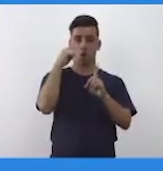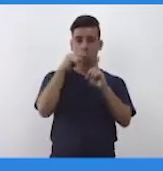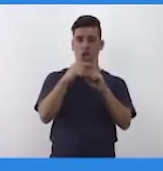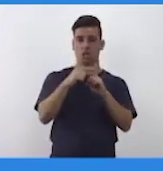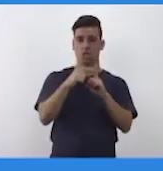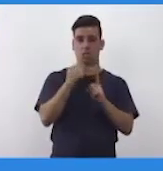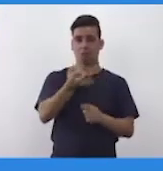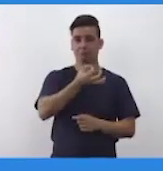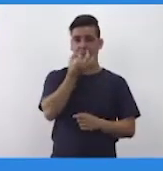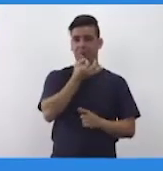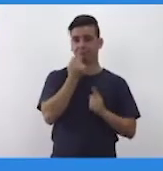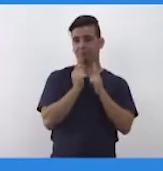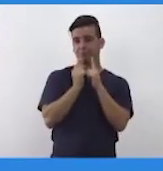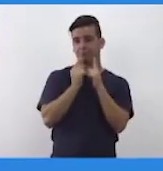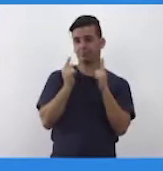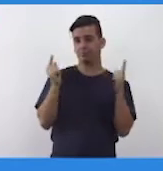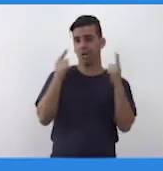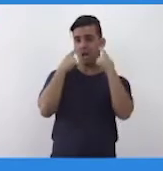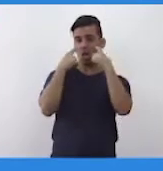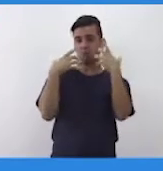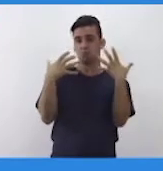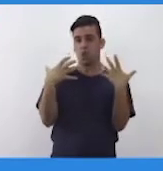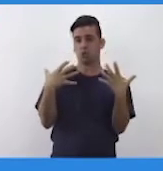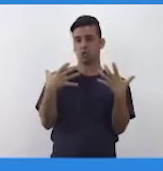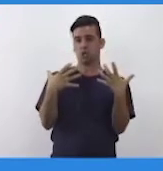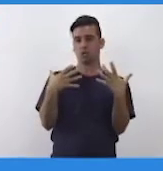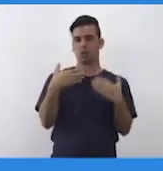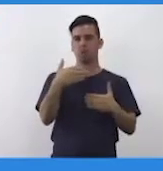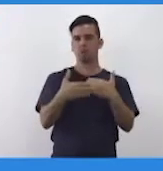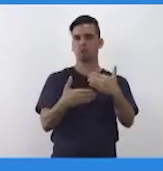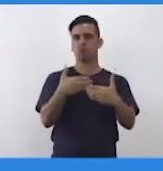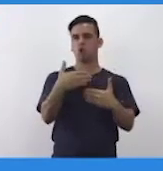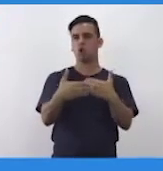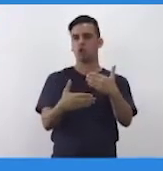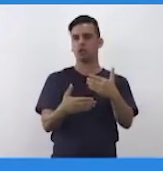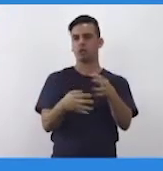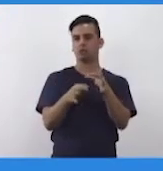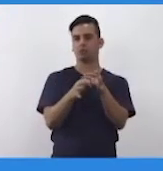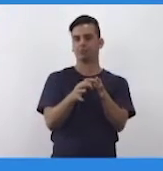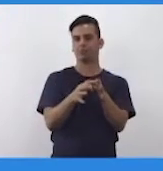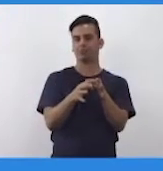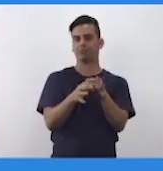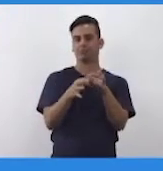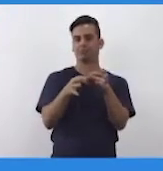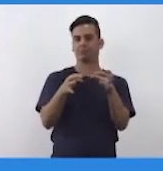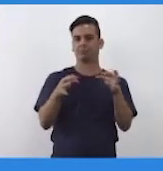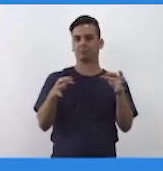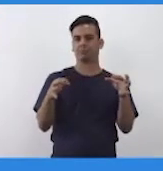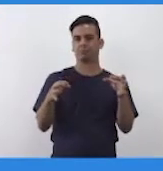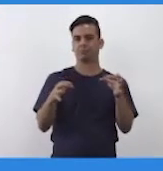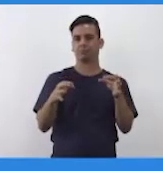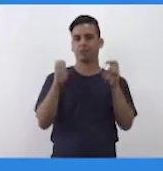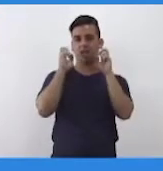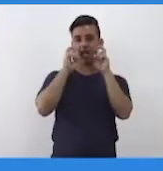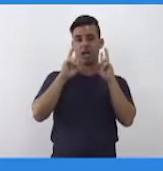la importancia de los procesos metabólicos celulares en la vida de los